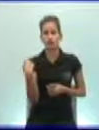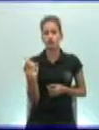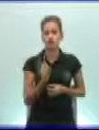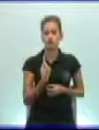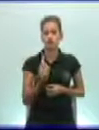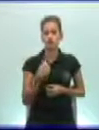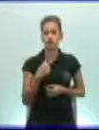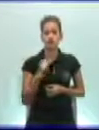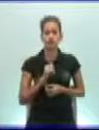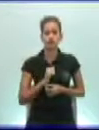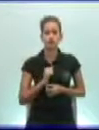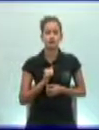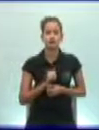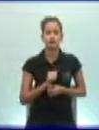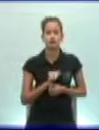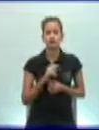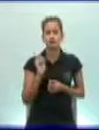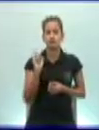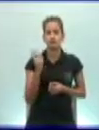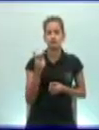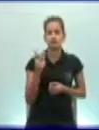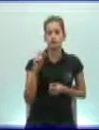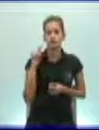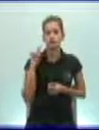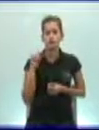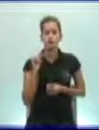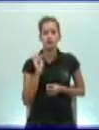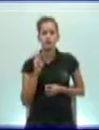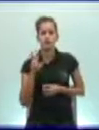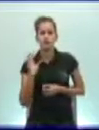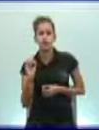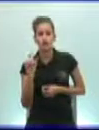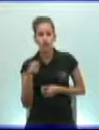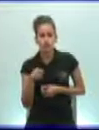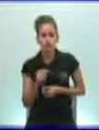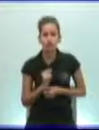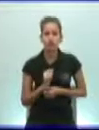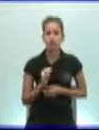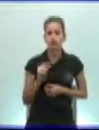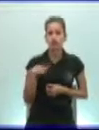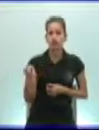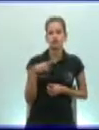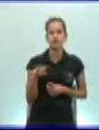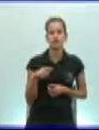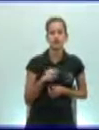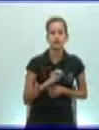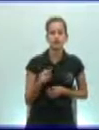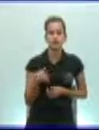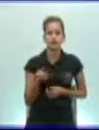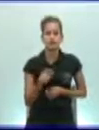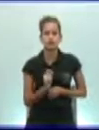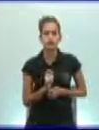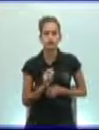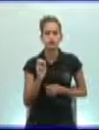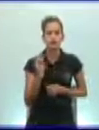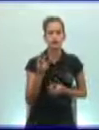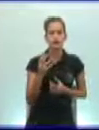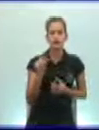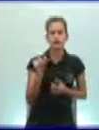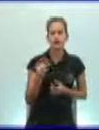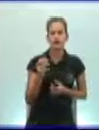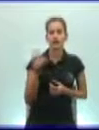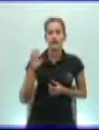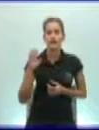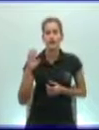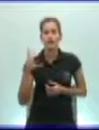La segunda tuvo vos, ustedes o vosotros. Y la tercera él, ella, ellos, ellas. Y el número puede